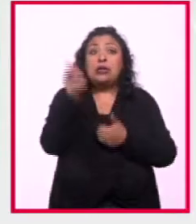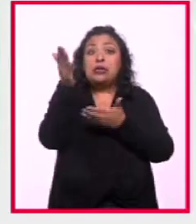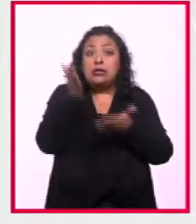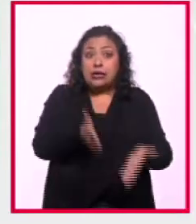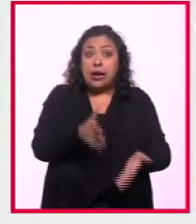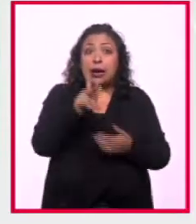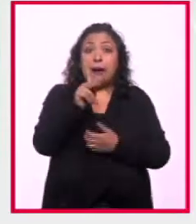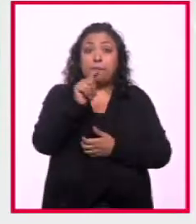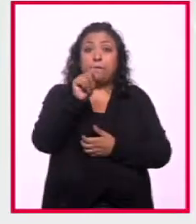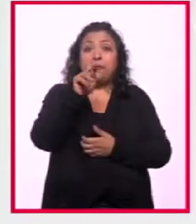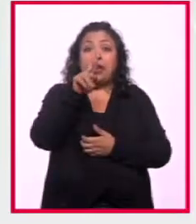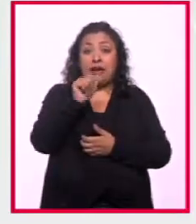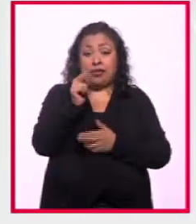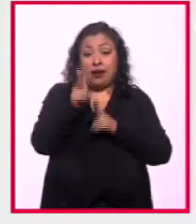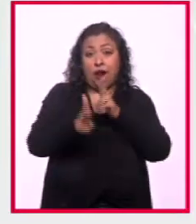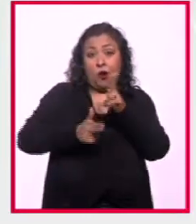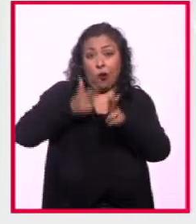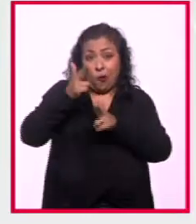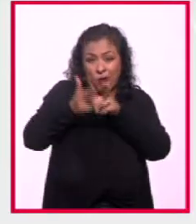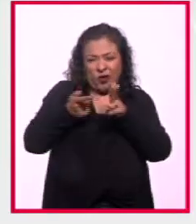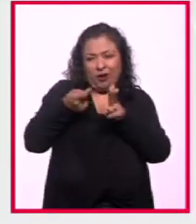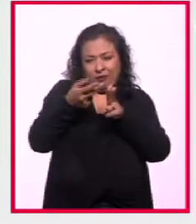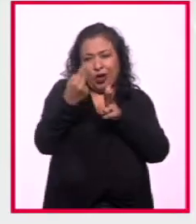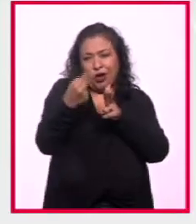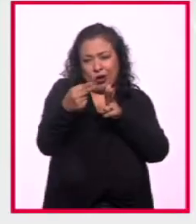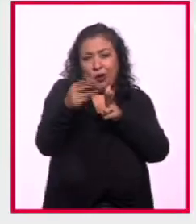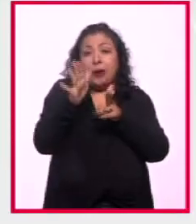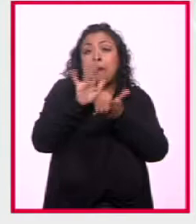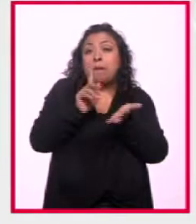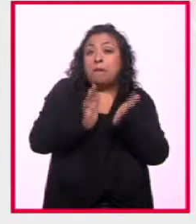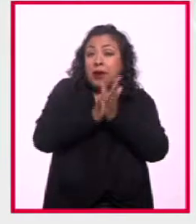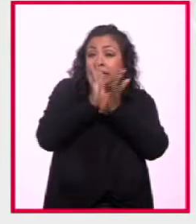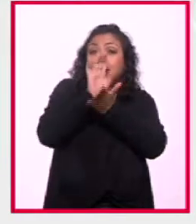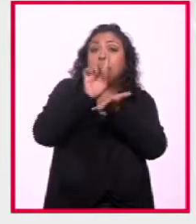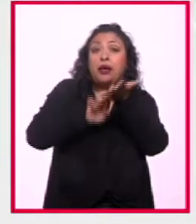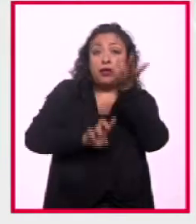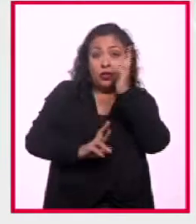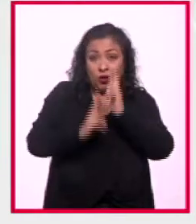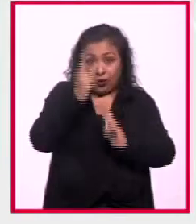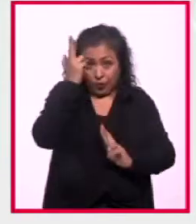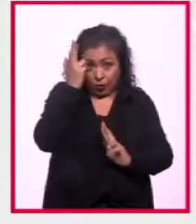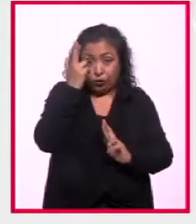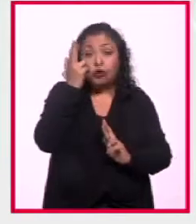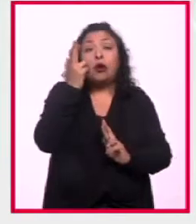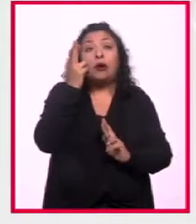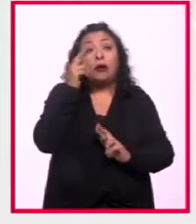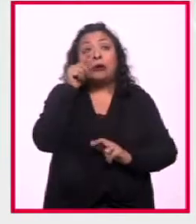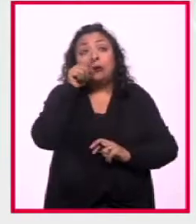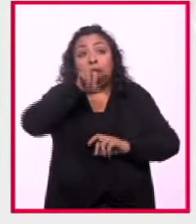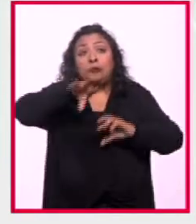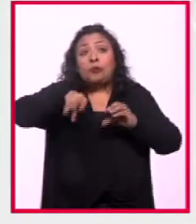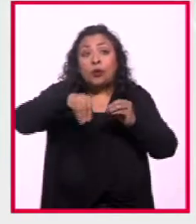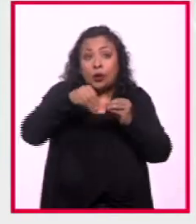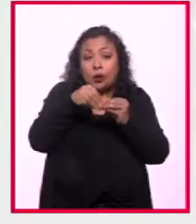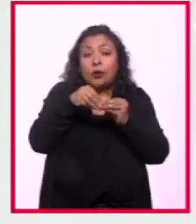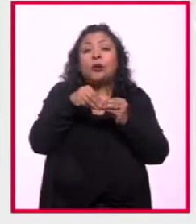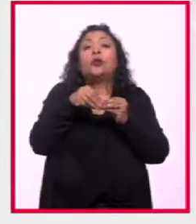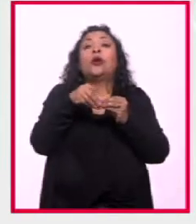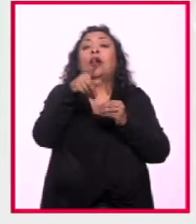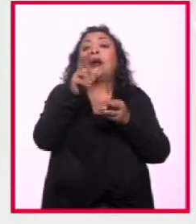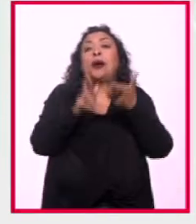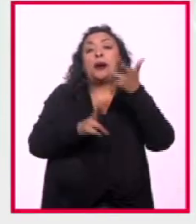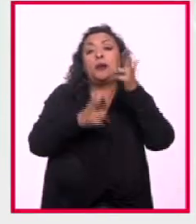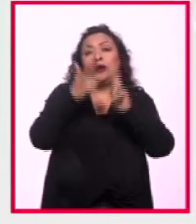aquí la locomotora una locomotora que participó en la revolución que fue parte de esta